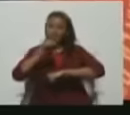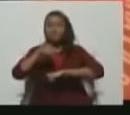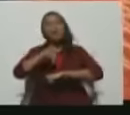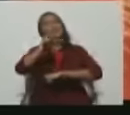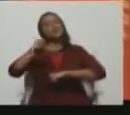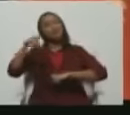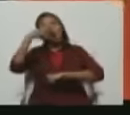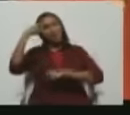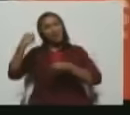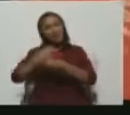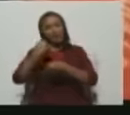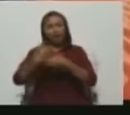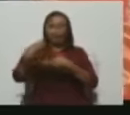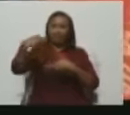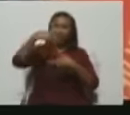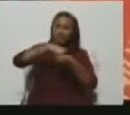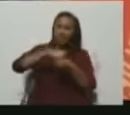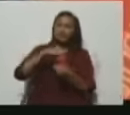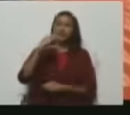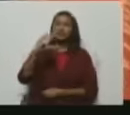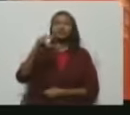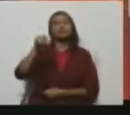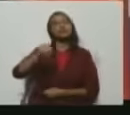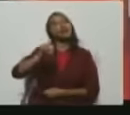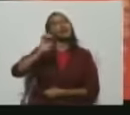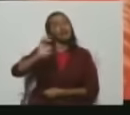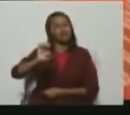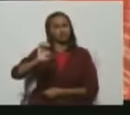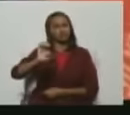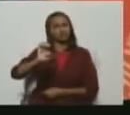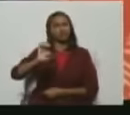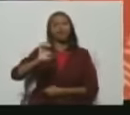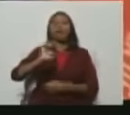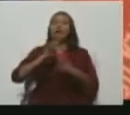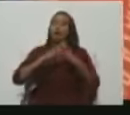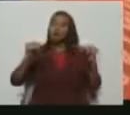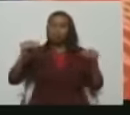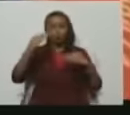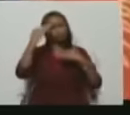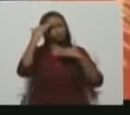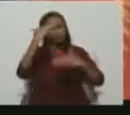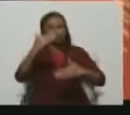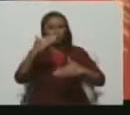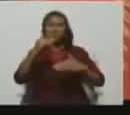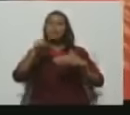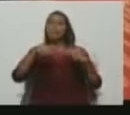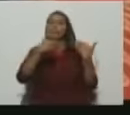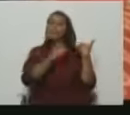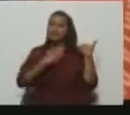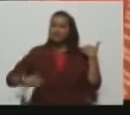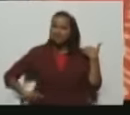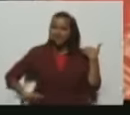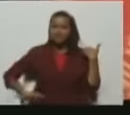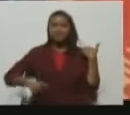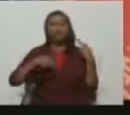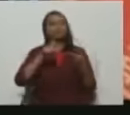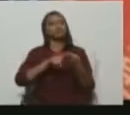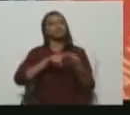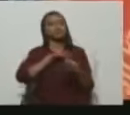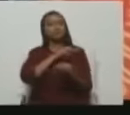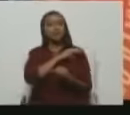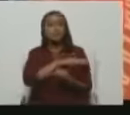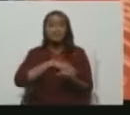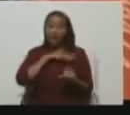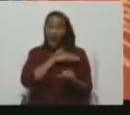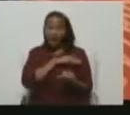Nacional Electoral, a las juntas electorales, presidentes, presidentas de mesa, miembros,